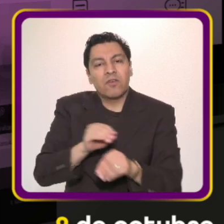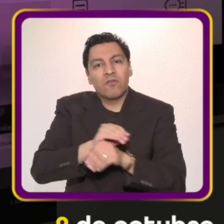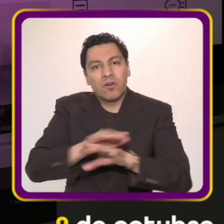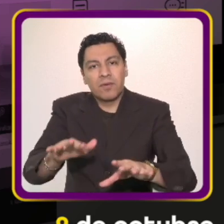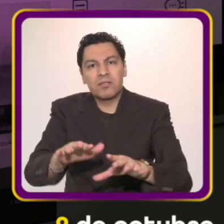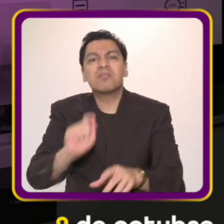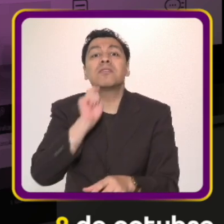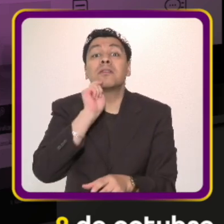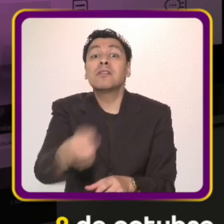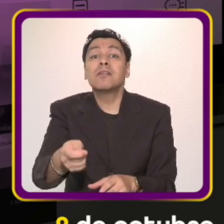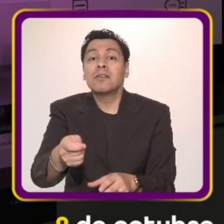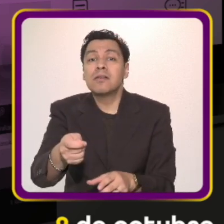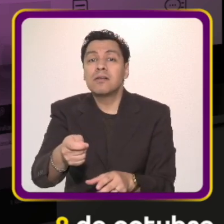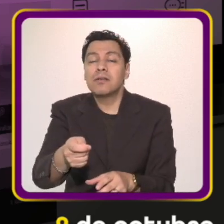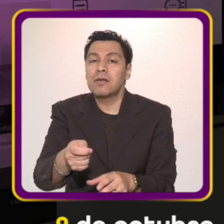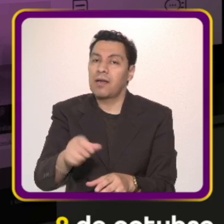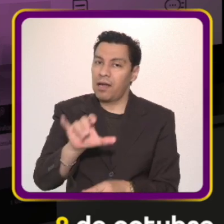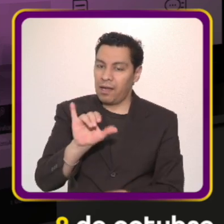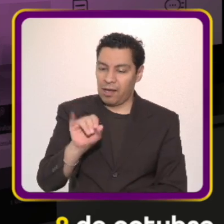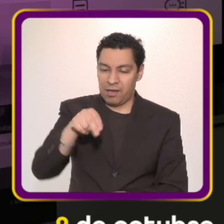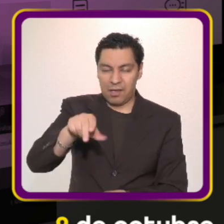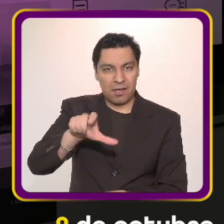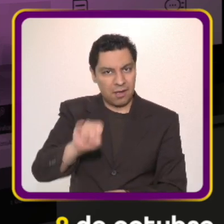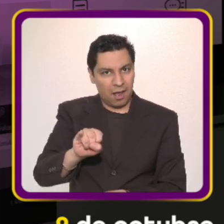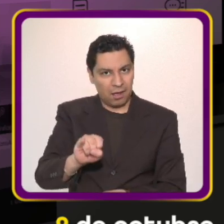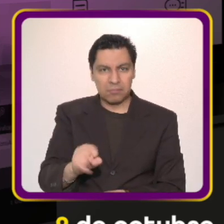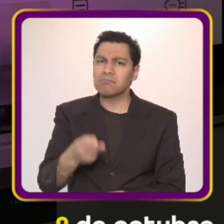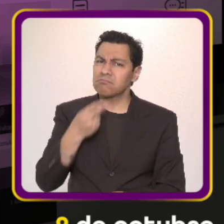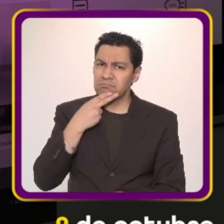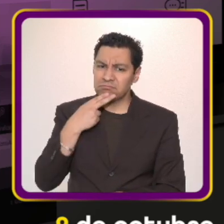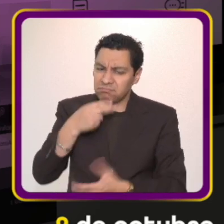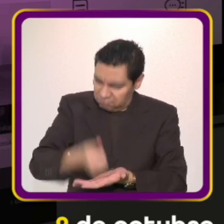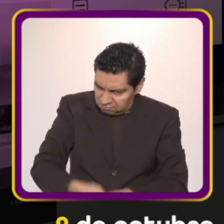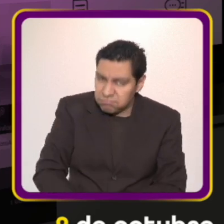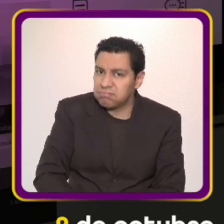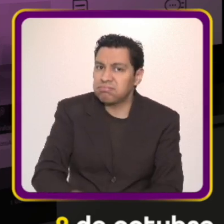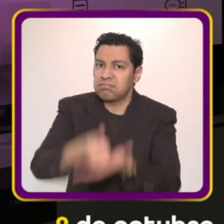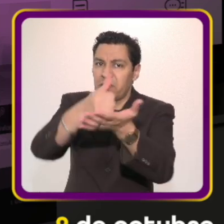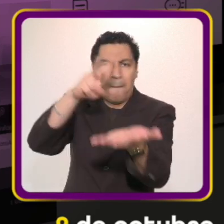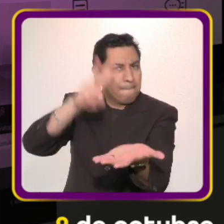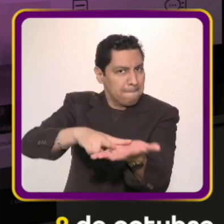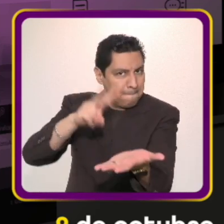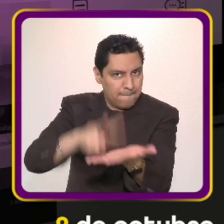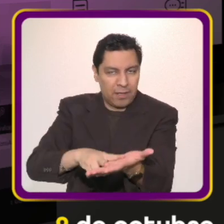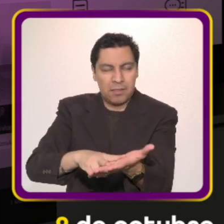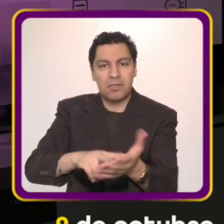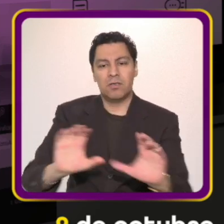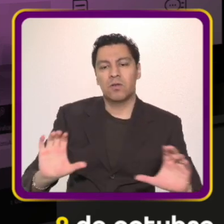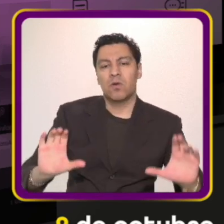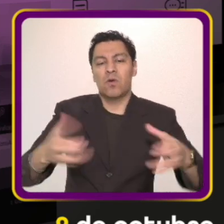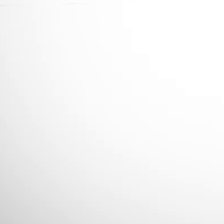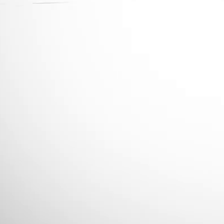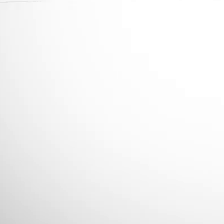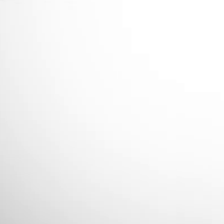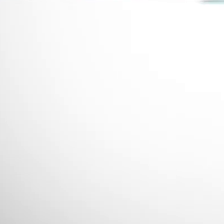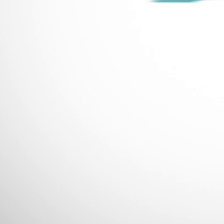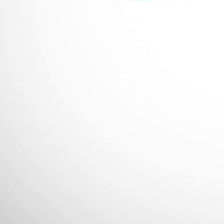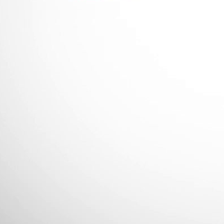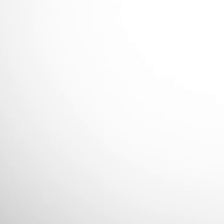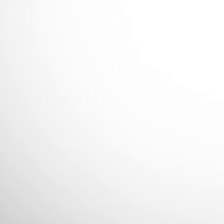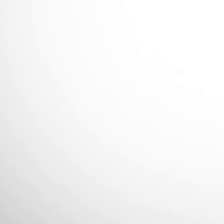demuestra sobradamente que el INAI sí sirve y es de gran valía para la sociedad mexicana.